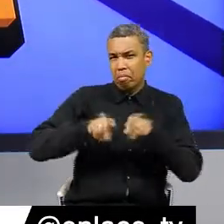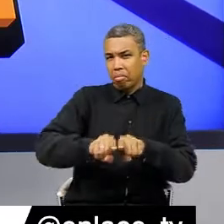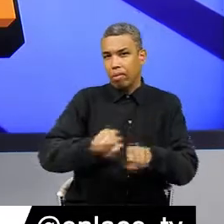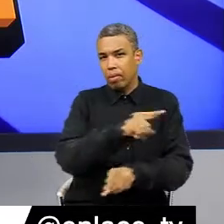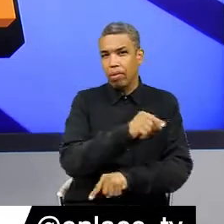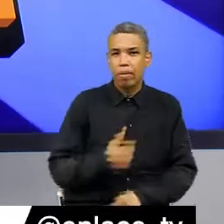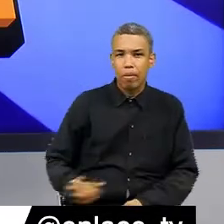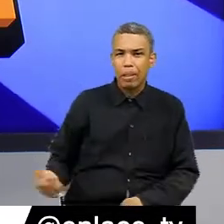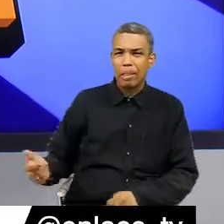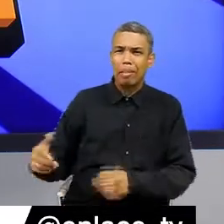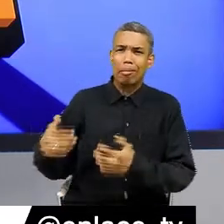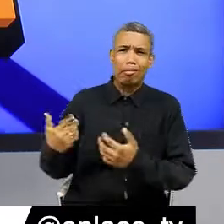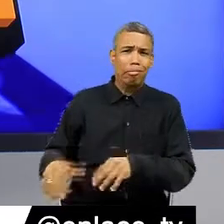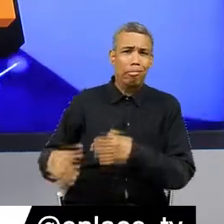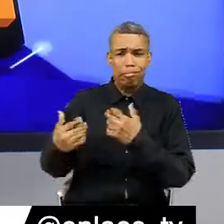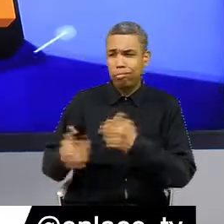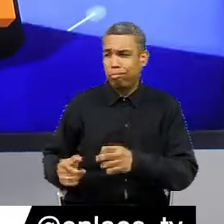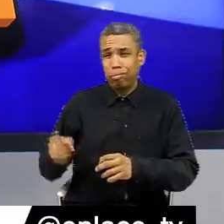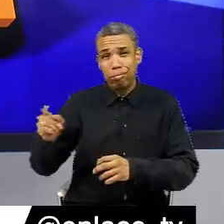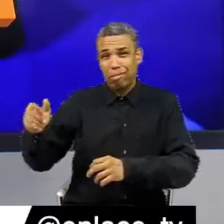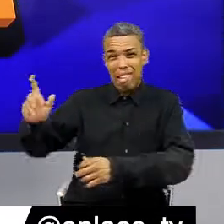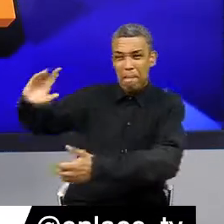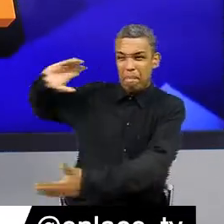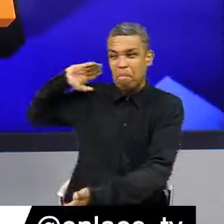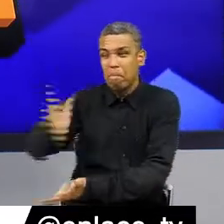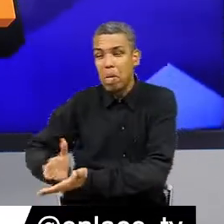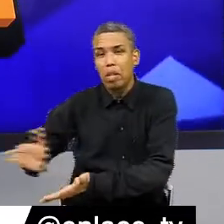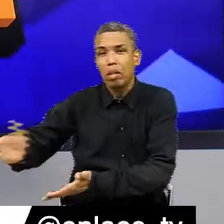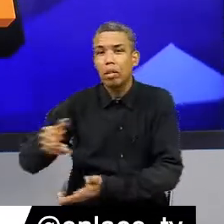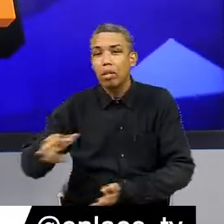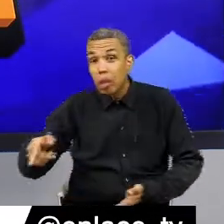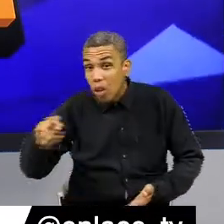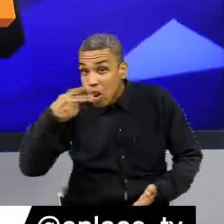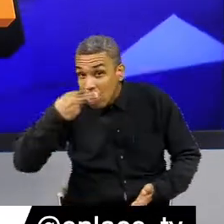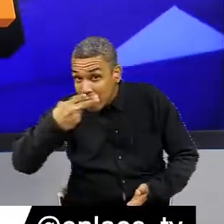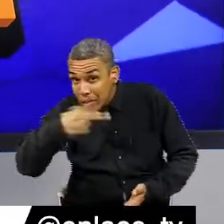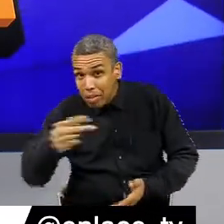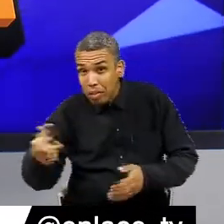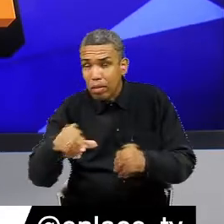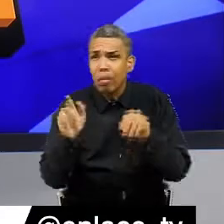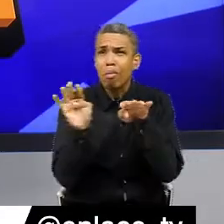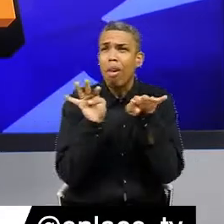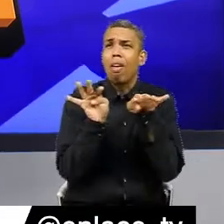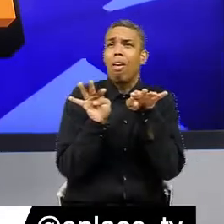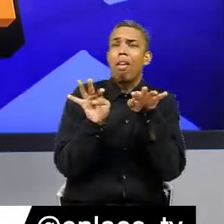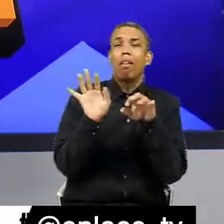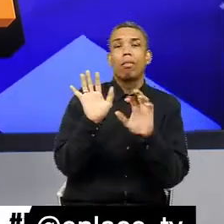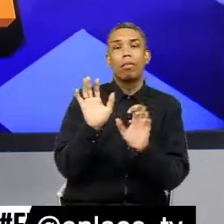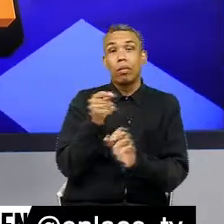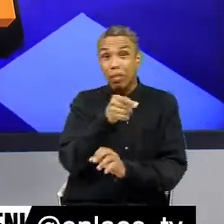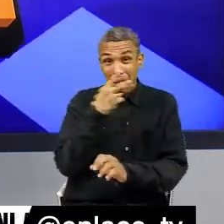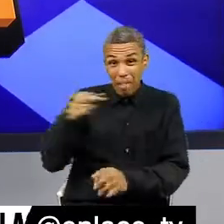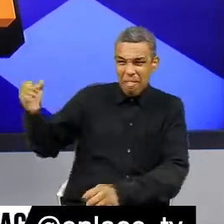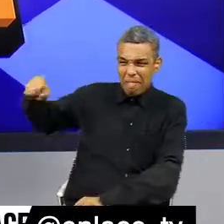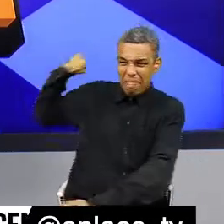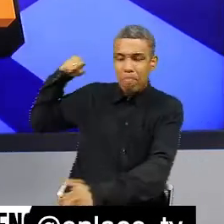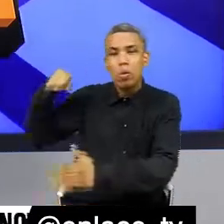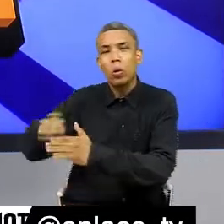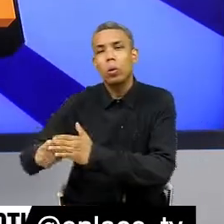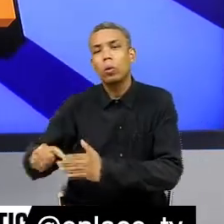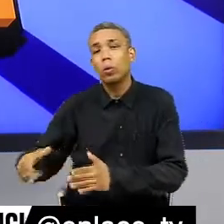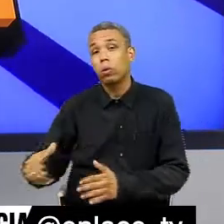Puerto Parra, en donde este hombre realizó el brutal hecho delante de sus hijos. La policía capturó al agresor, que en este momento es procesado por el delito